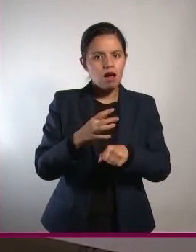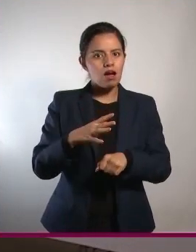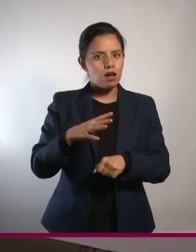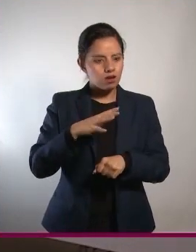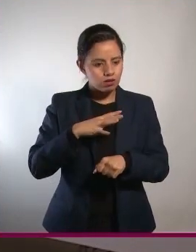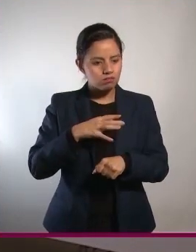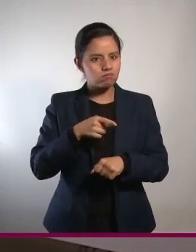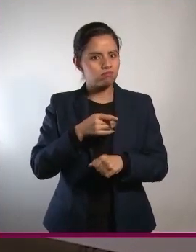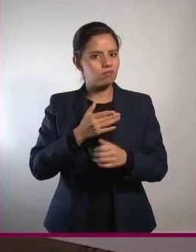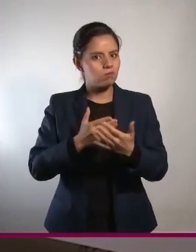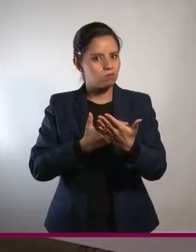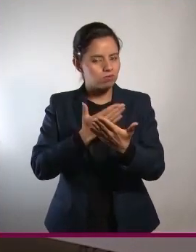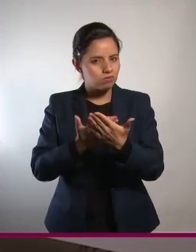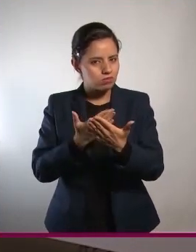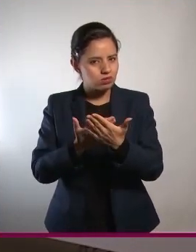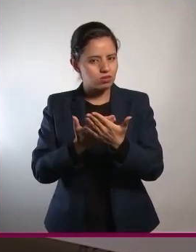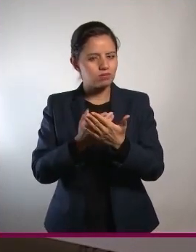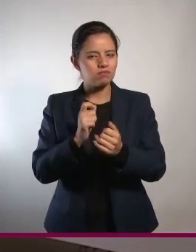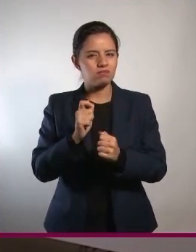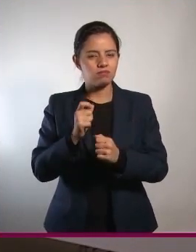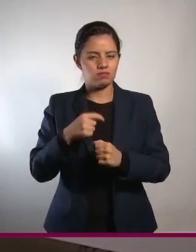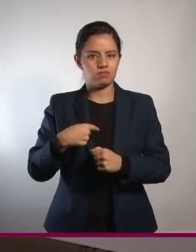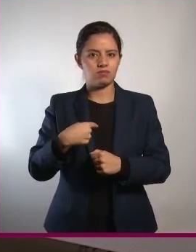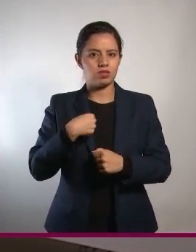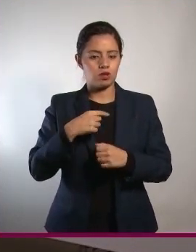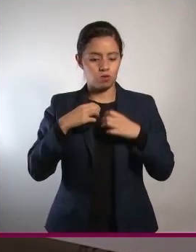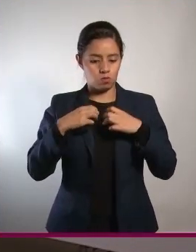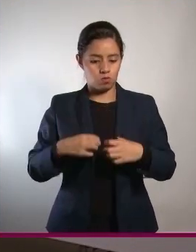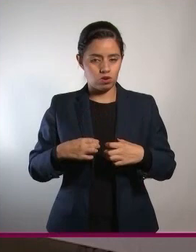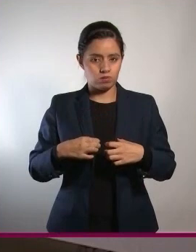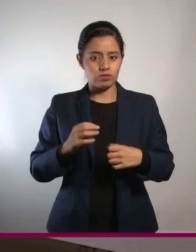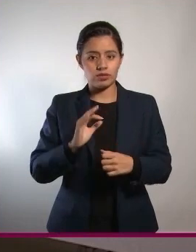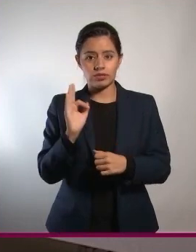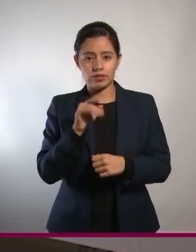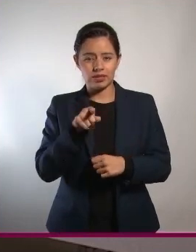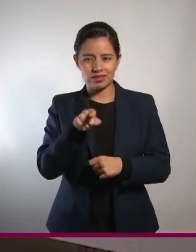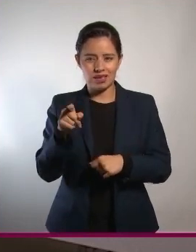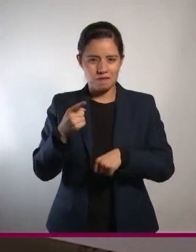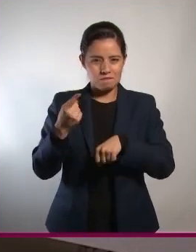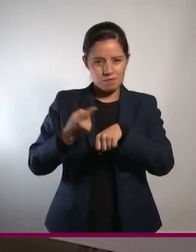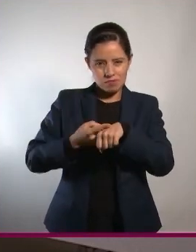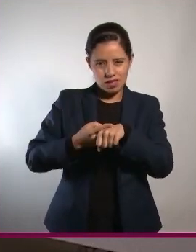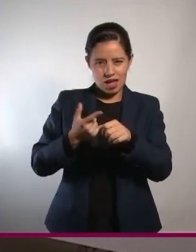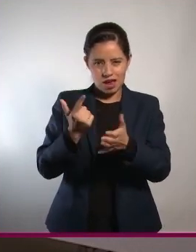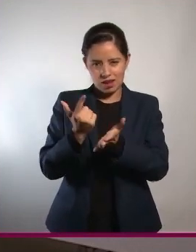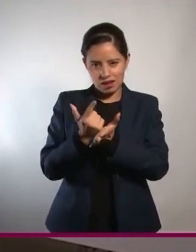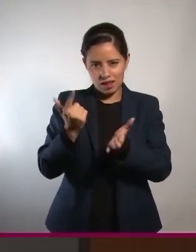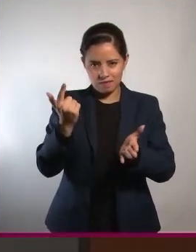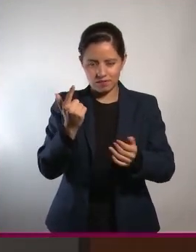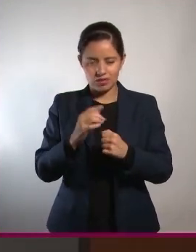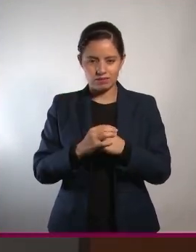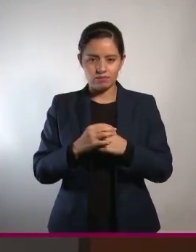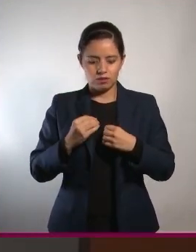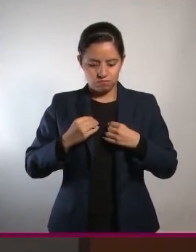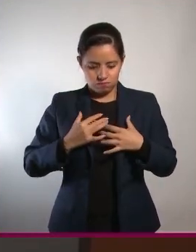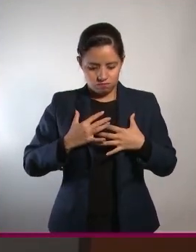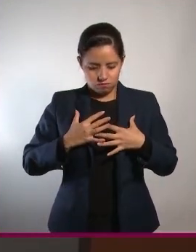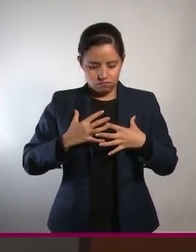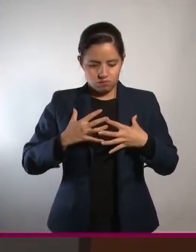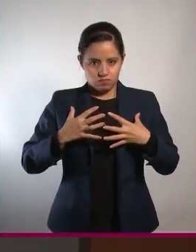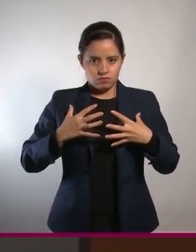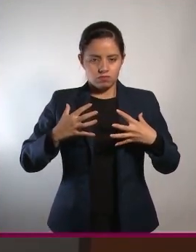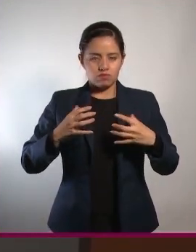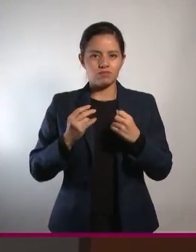marcadores de inflamación se encuentran muy elevados en personas con enfermedad grave por SARS-CoV-2 y además